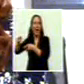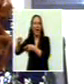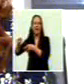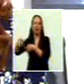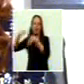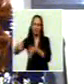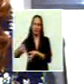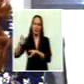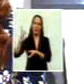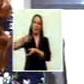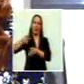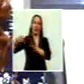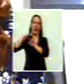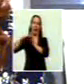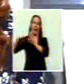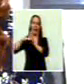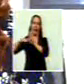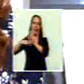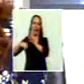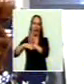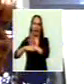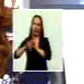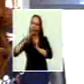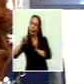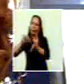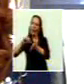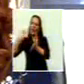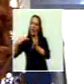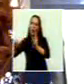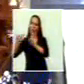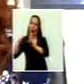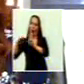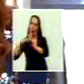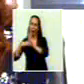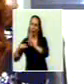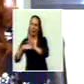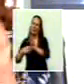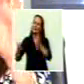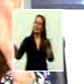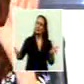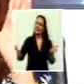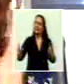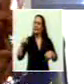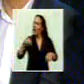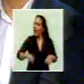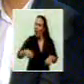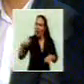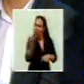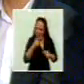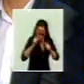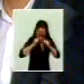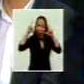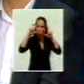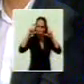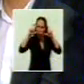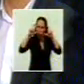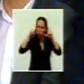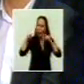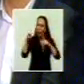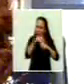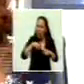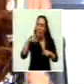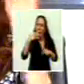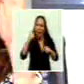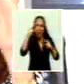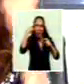las condiciones a los países. Entonces creo que es hora de que todos abramos bien los ojos, sobre todo despejemos las